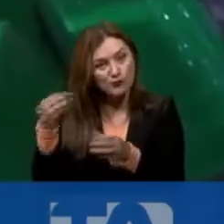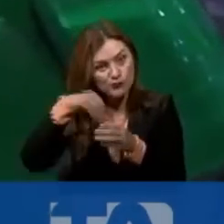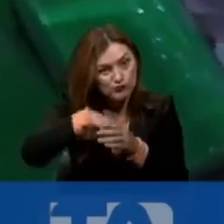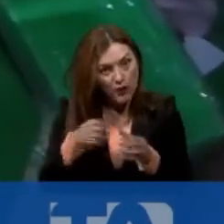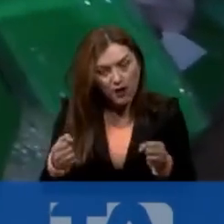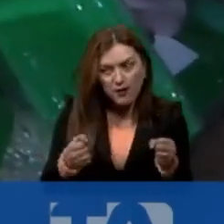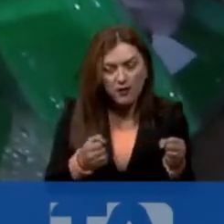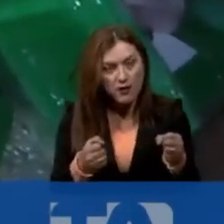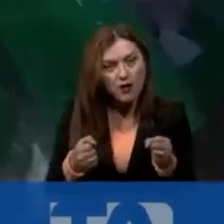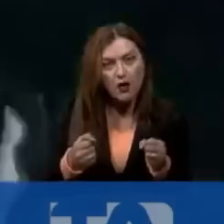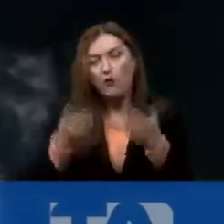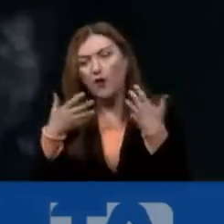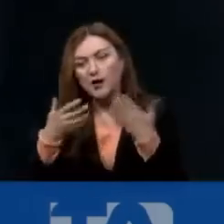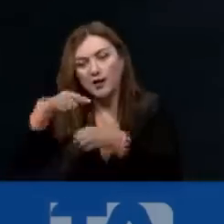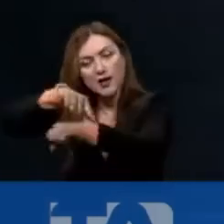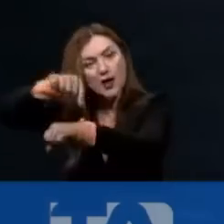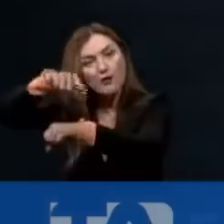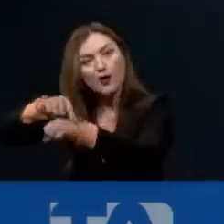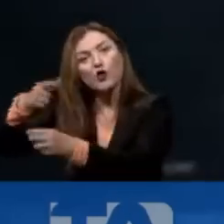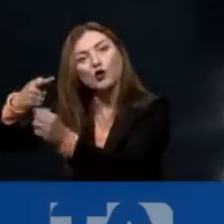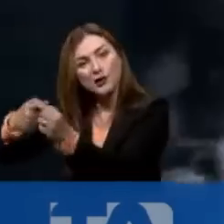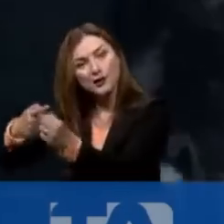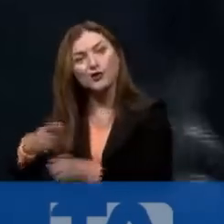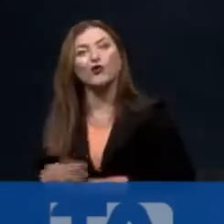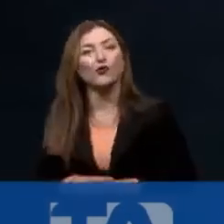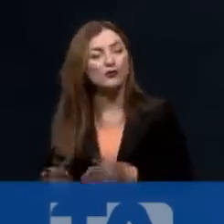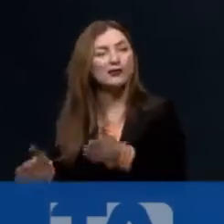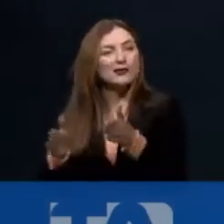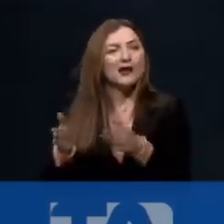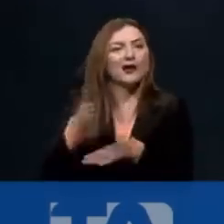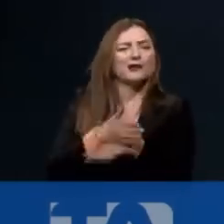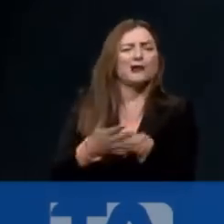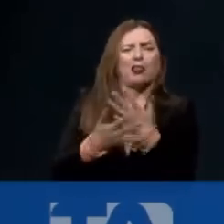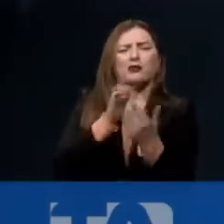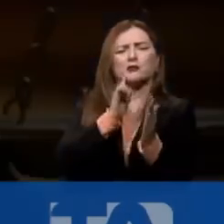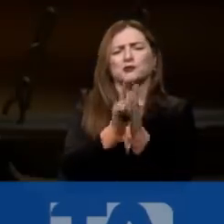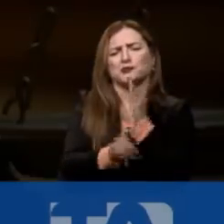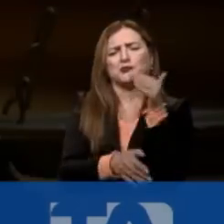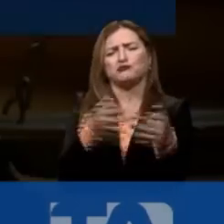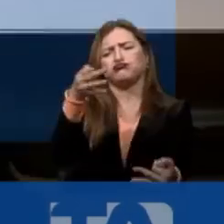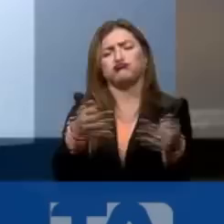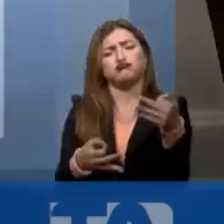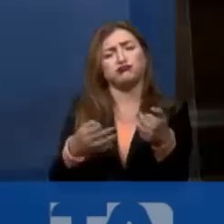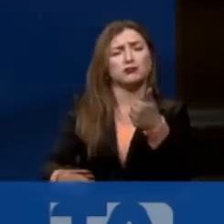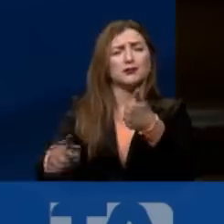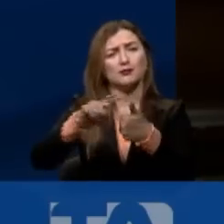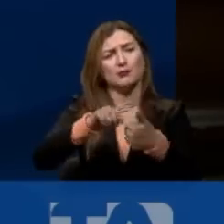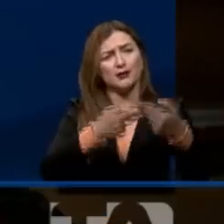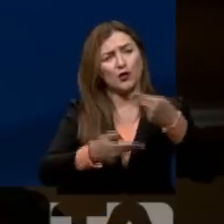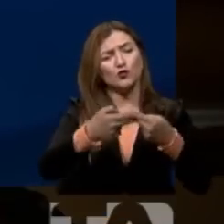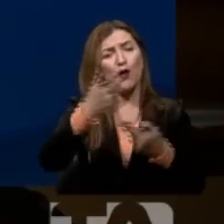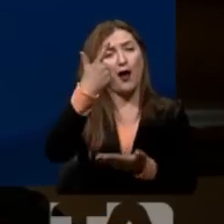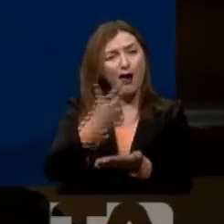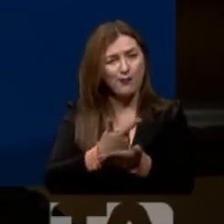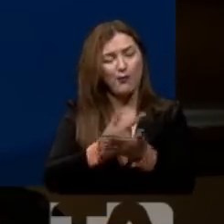a Guayaquil, Quevedo y Quito. Como antecedentes, el Gordo Luis posee varios procesos judiciales, entre ellos tráfico de armas,